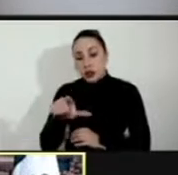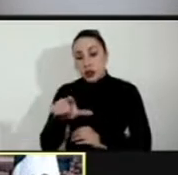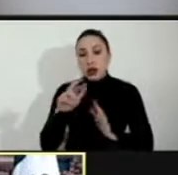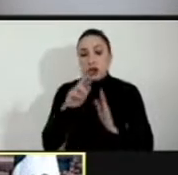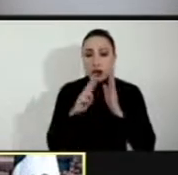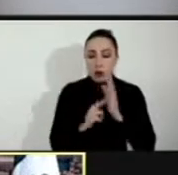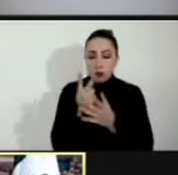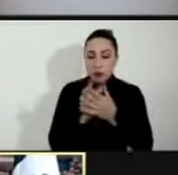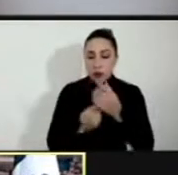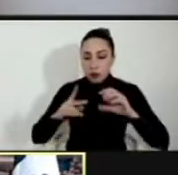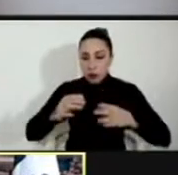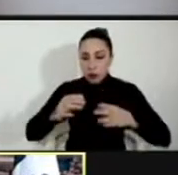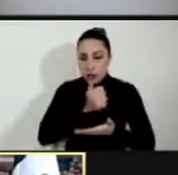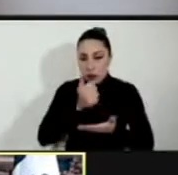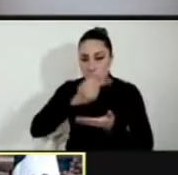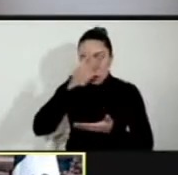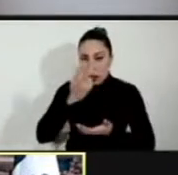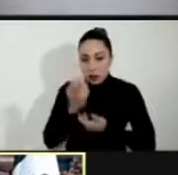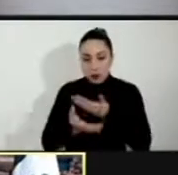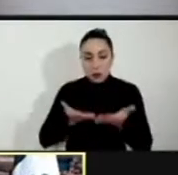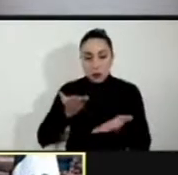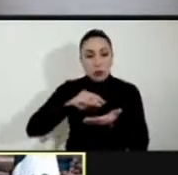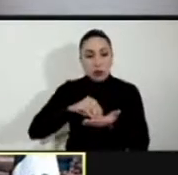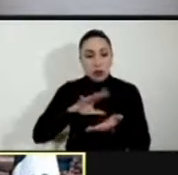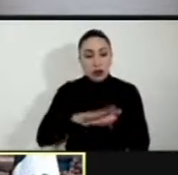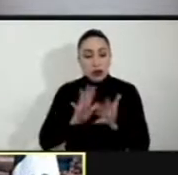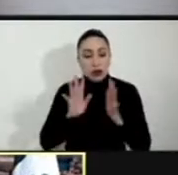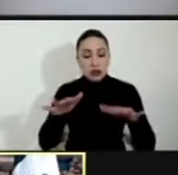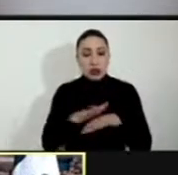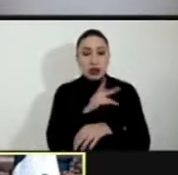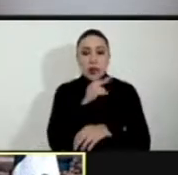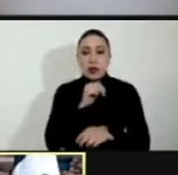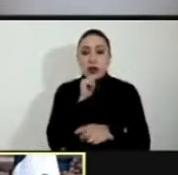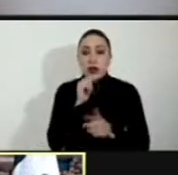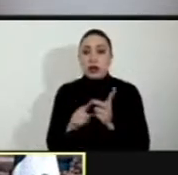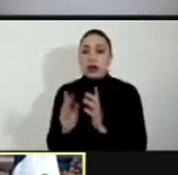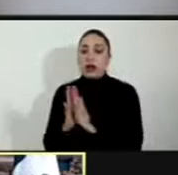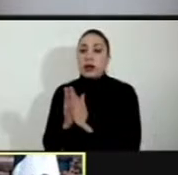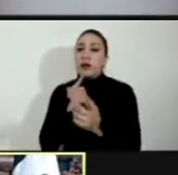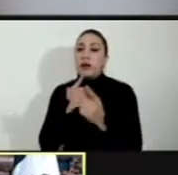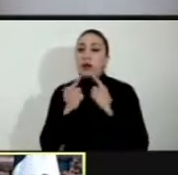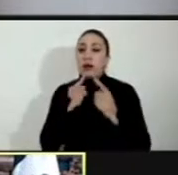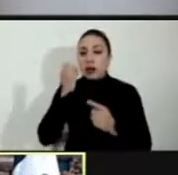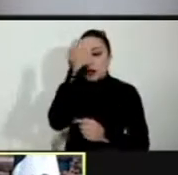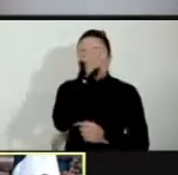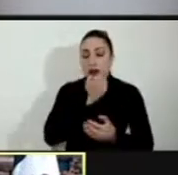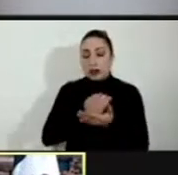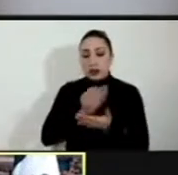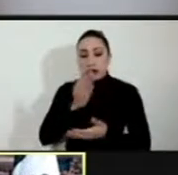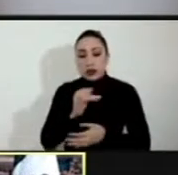inserción integral en el diario de los debates y se turnará para su análisis y en la cuestión de asuntos laborales, trabajo y previsión social.